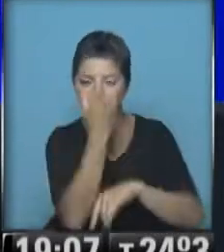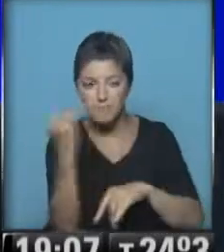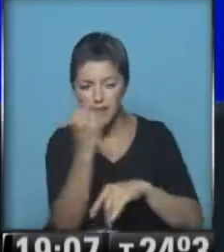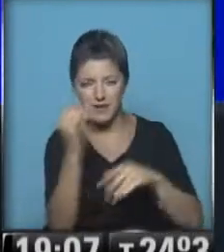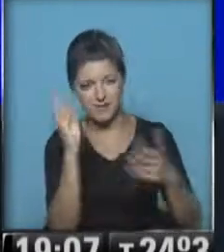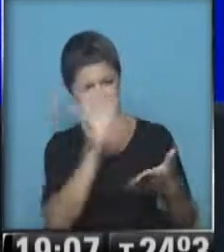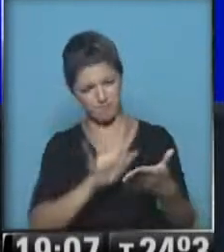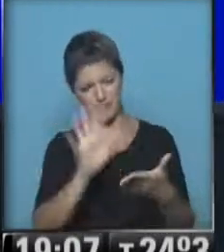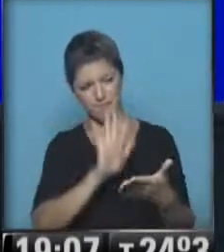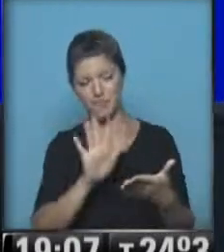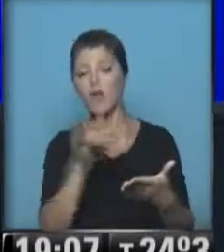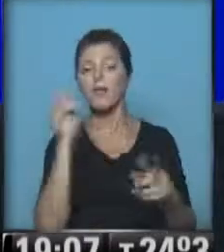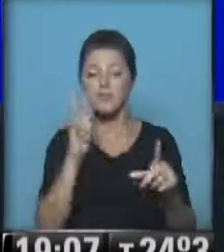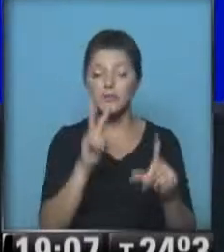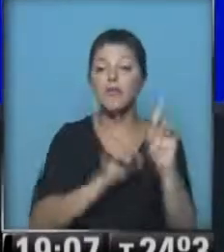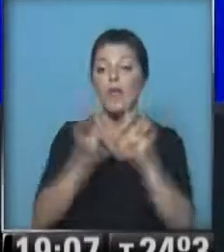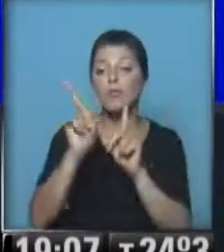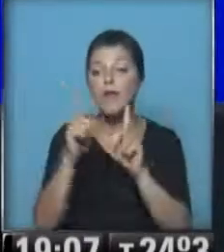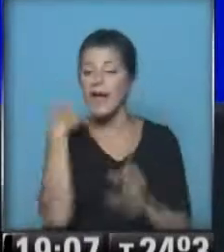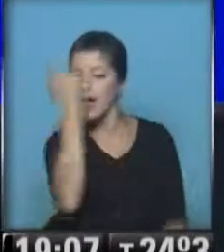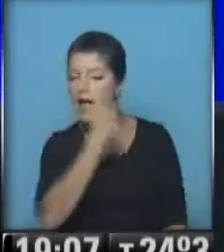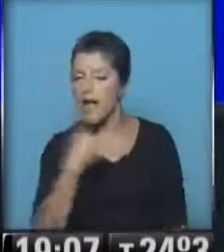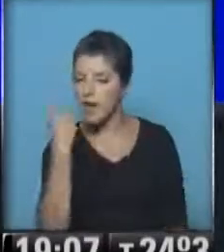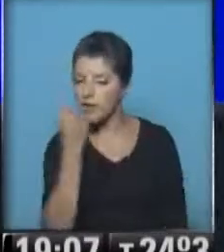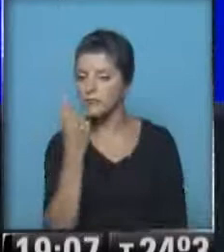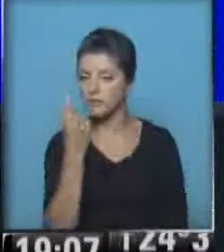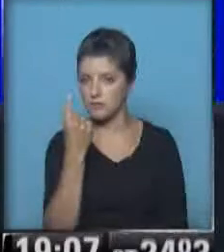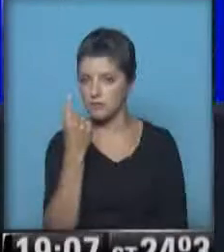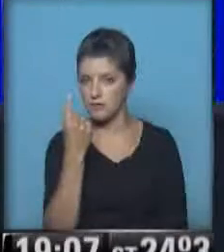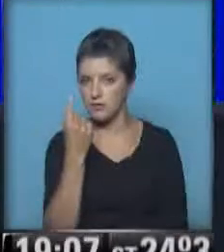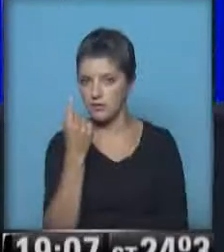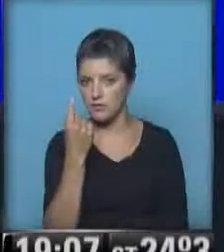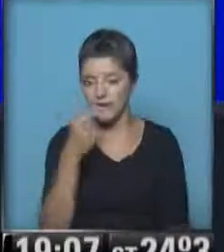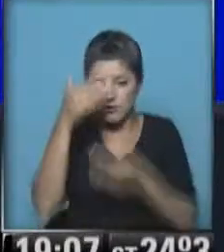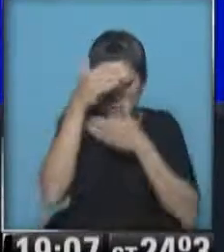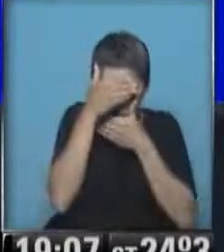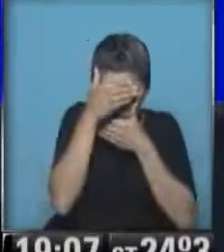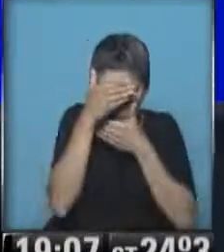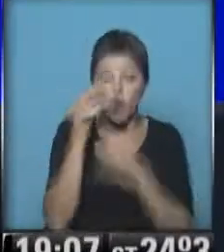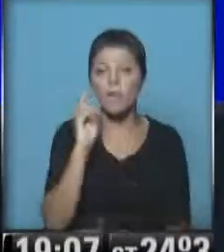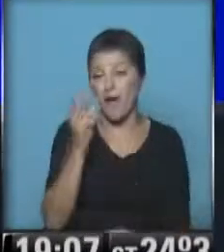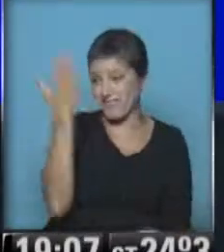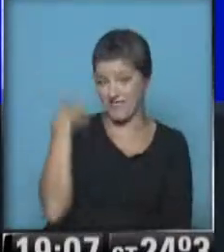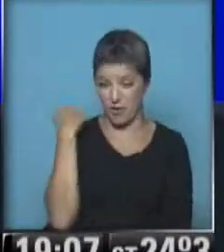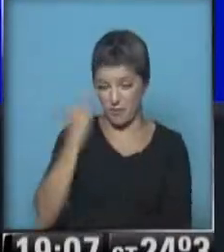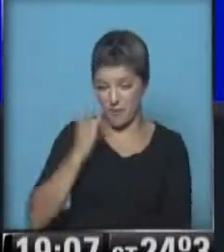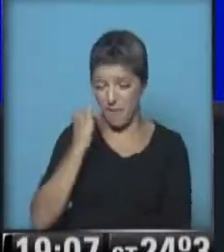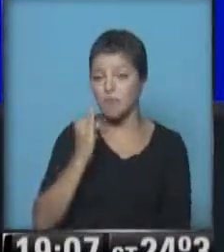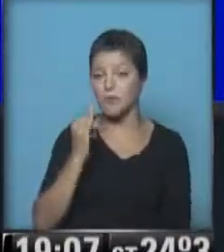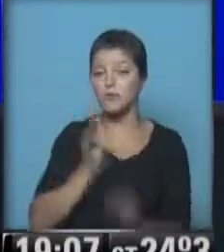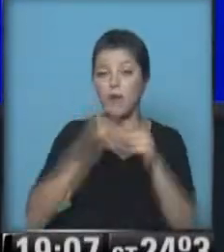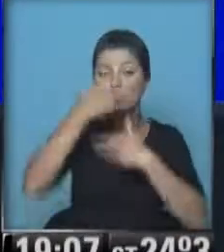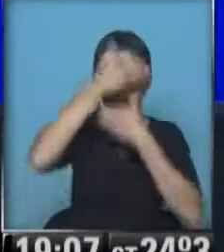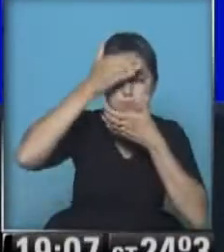pixeladas y a su vez algunos rostros que están siendo cubiertos, como decíamos ayer, con